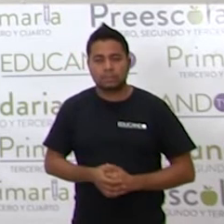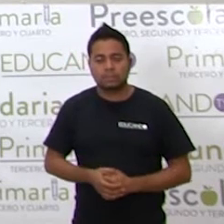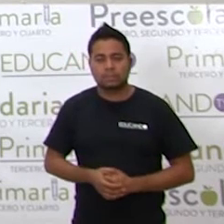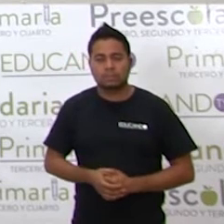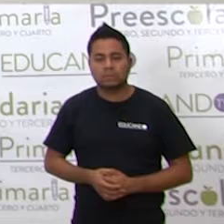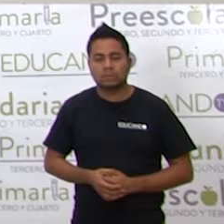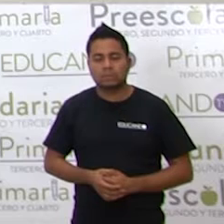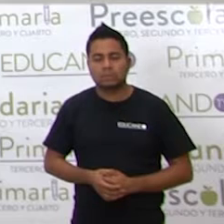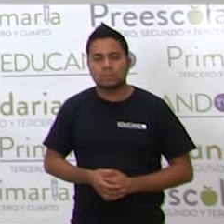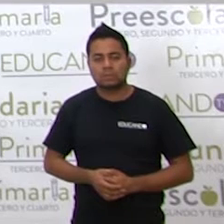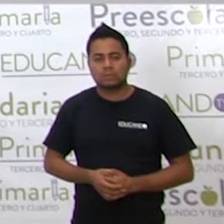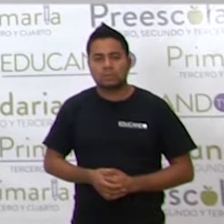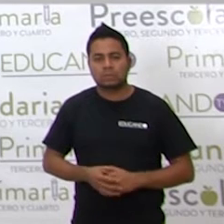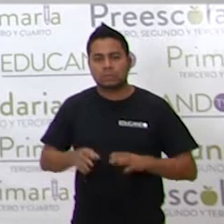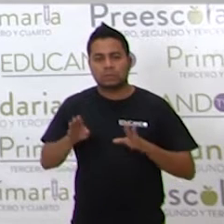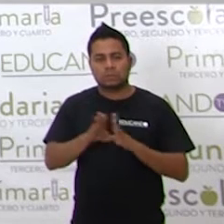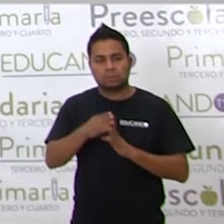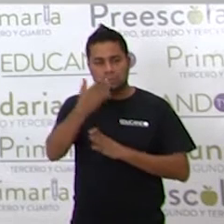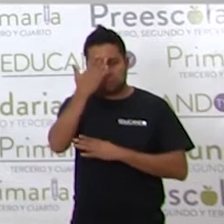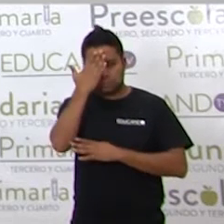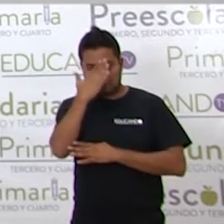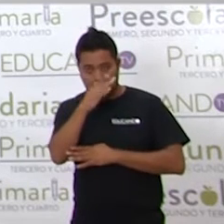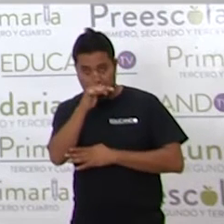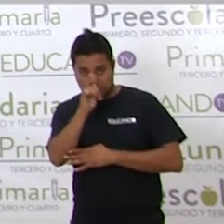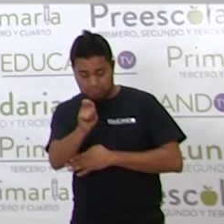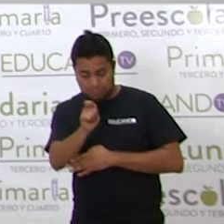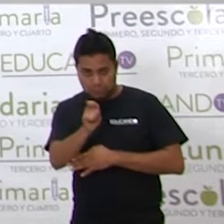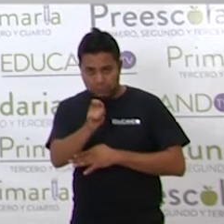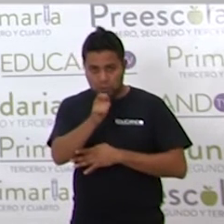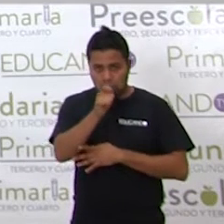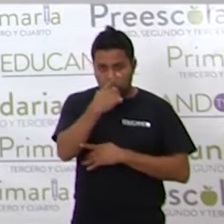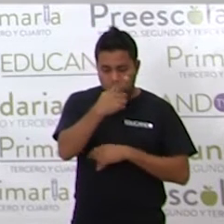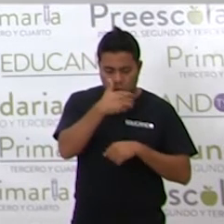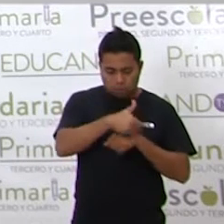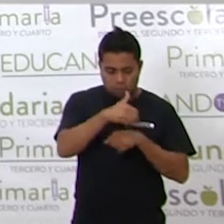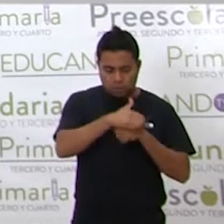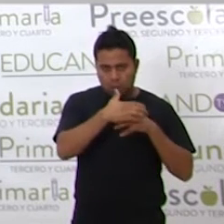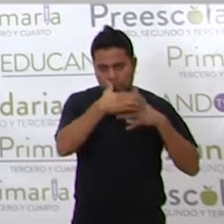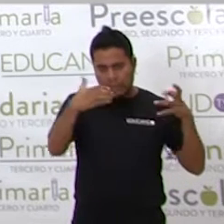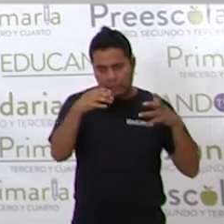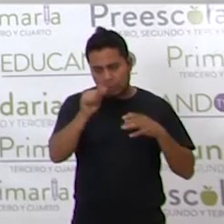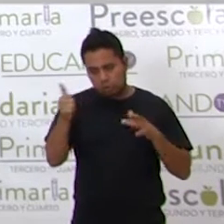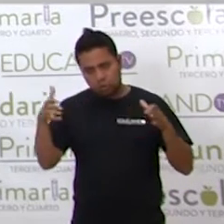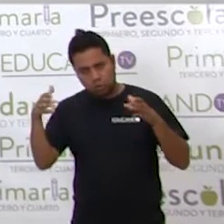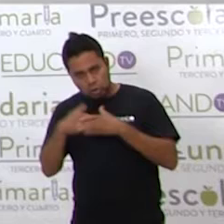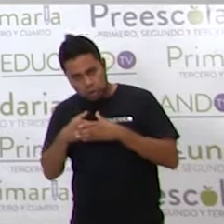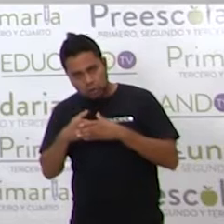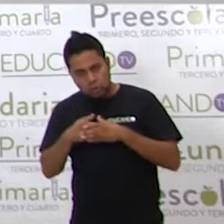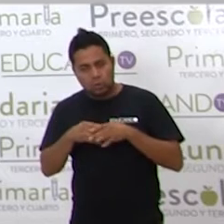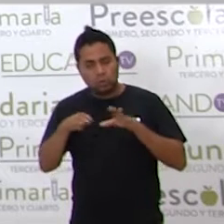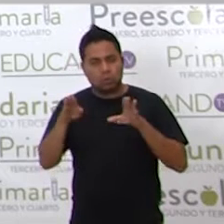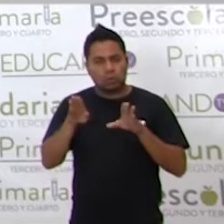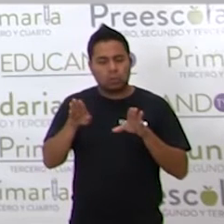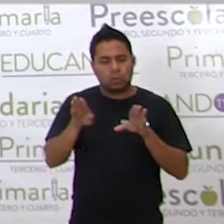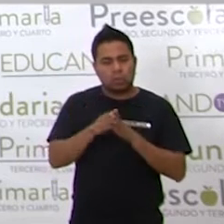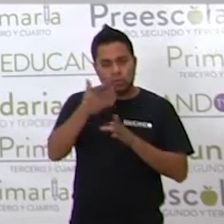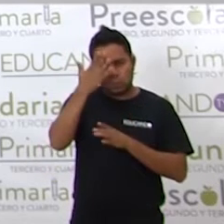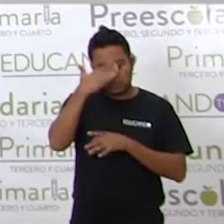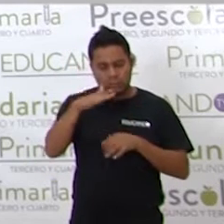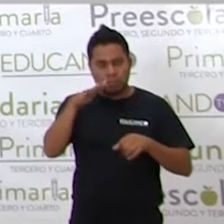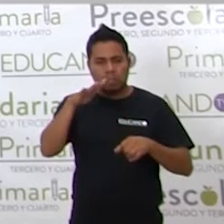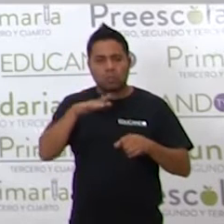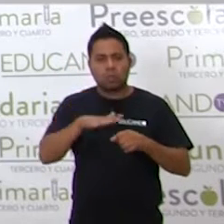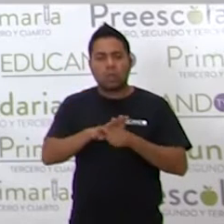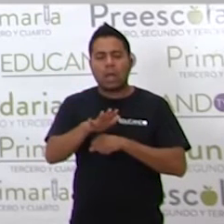¿Cómo sabemos que una cantidad es mayor que otra? ¿Cómo sabemos que va primero una y